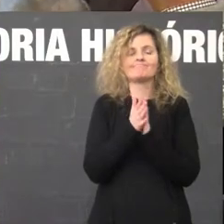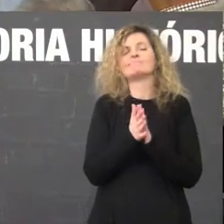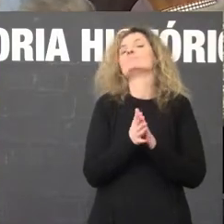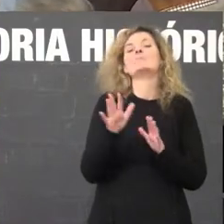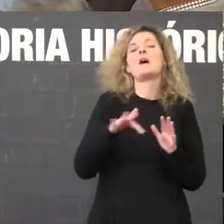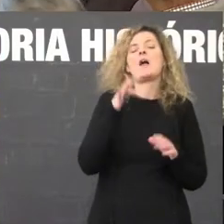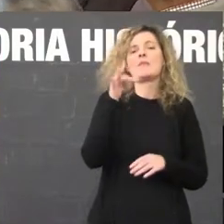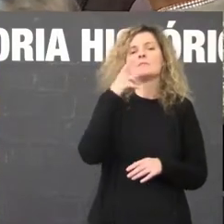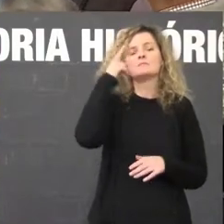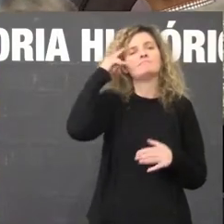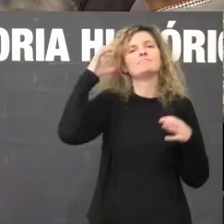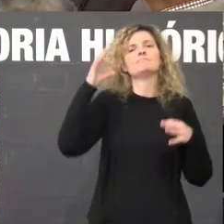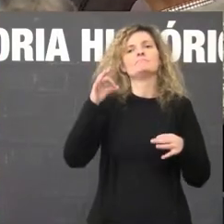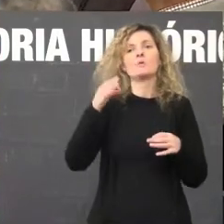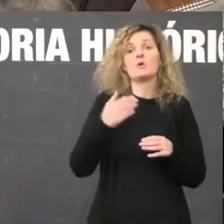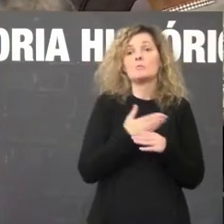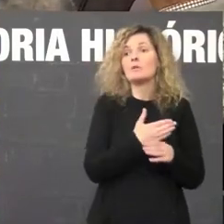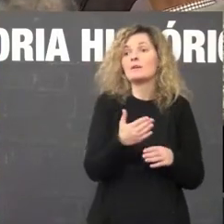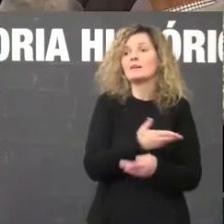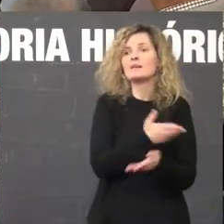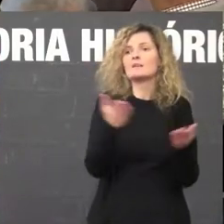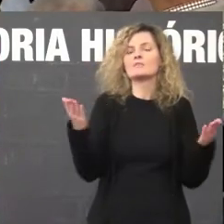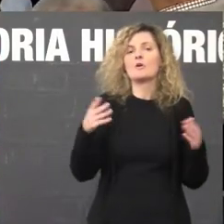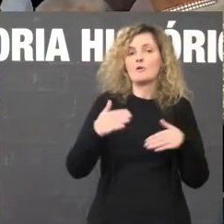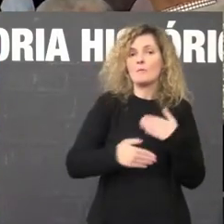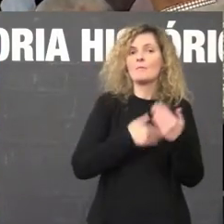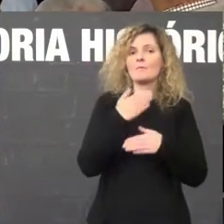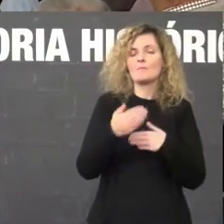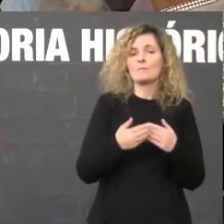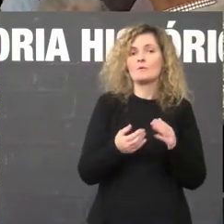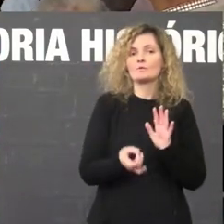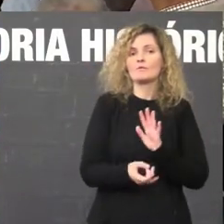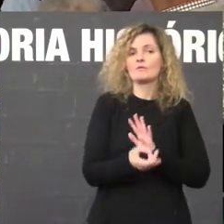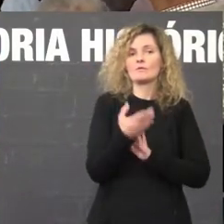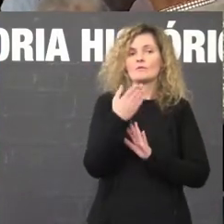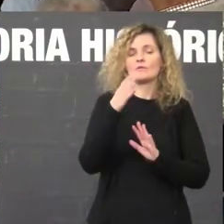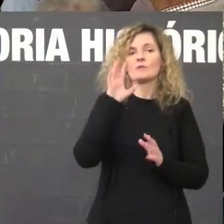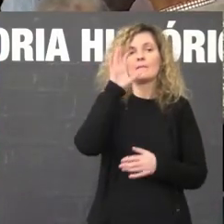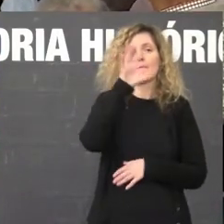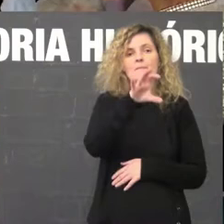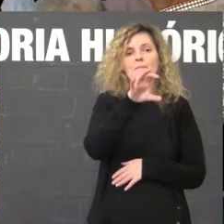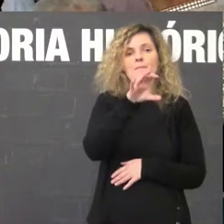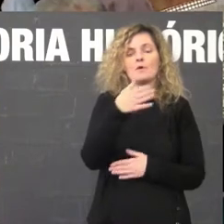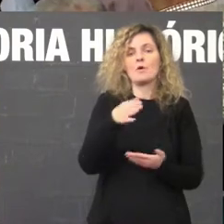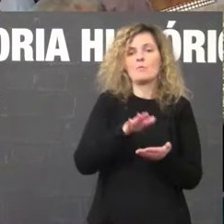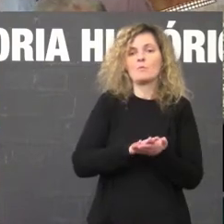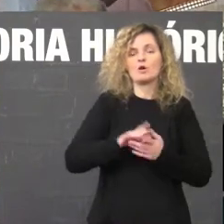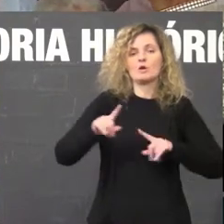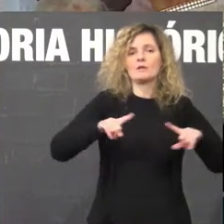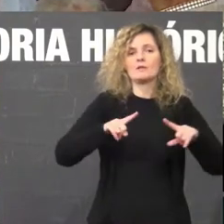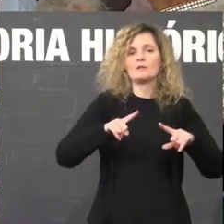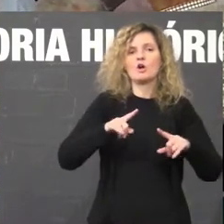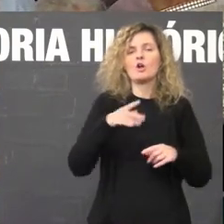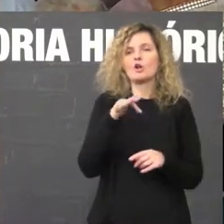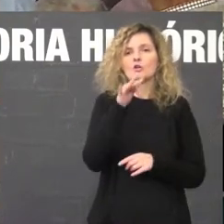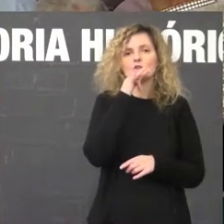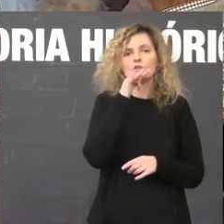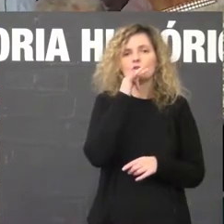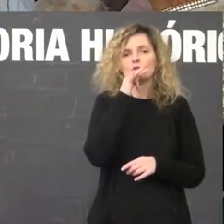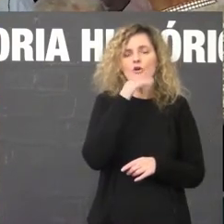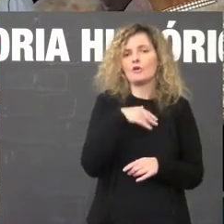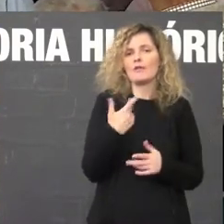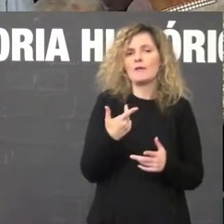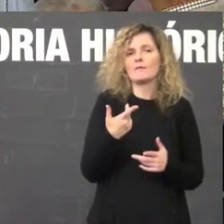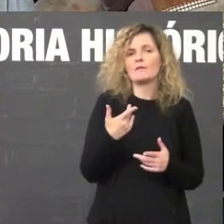está convencido, como moitos outros, que de que o proceso constituinte deste país, tras a morte do dictador, non achegou todo o